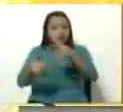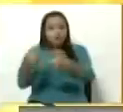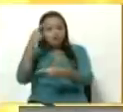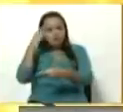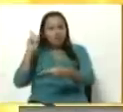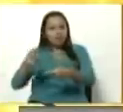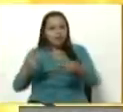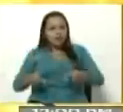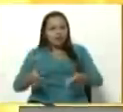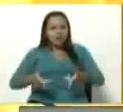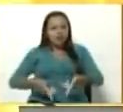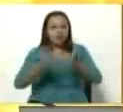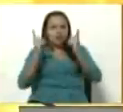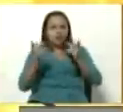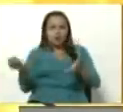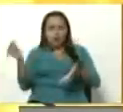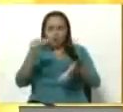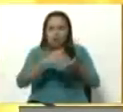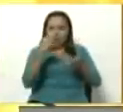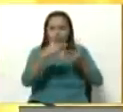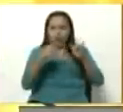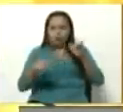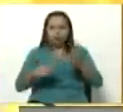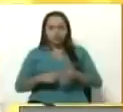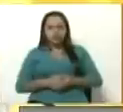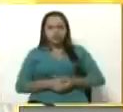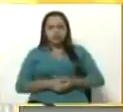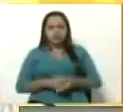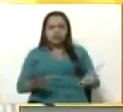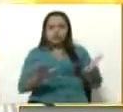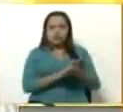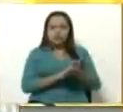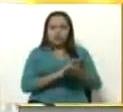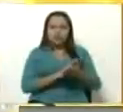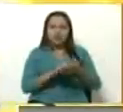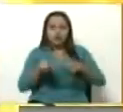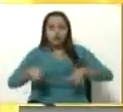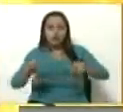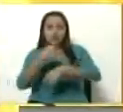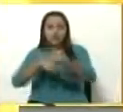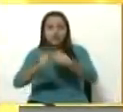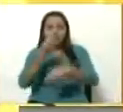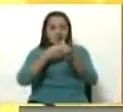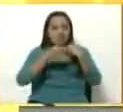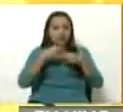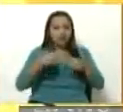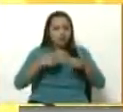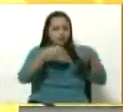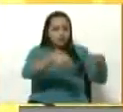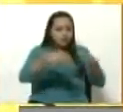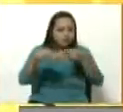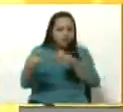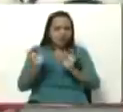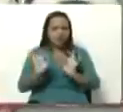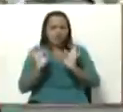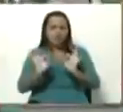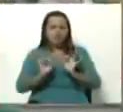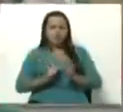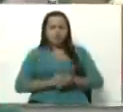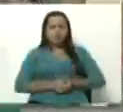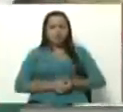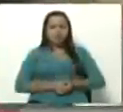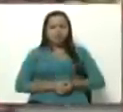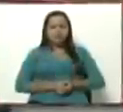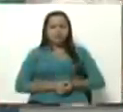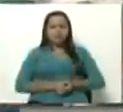estaremos inaugurando otro aspecto sobre las tiendas de alimentos, otras tiendas específicamente. También